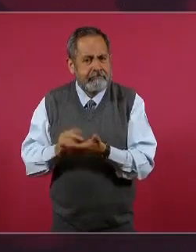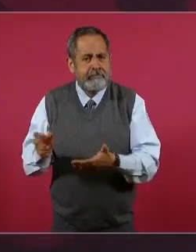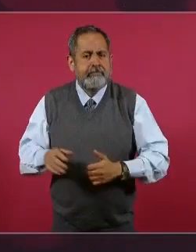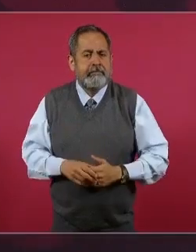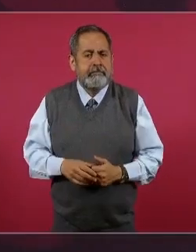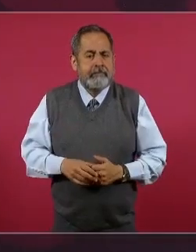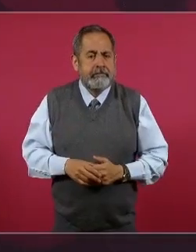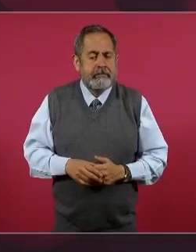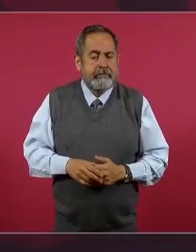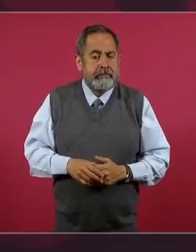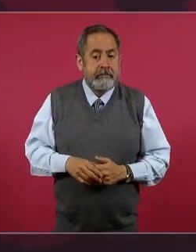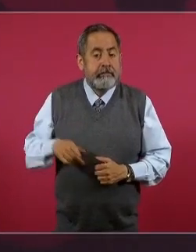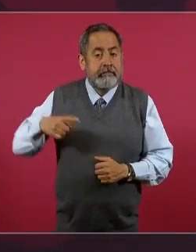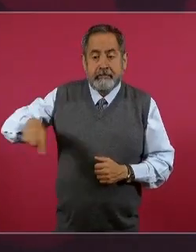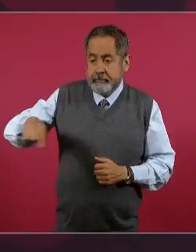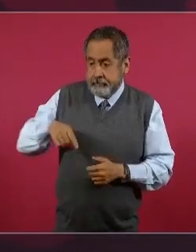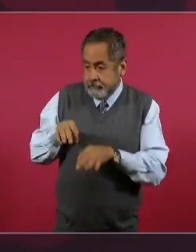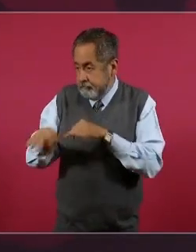Y la recompensa